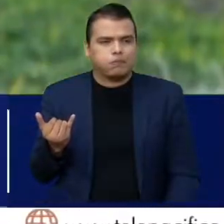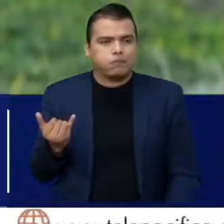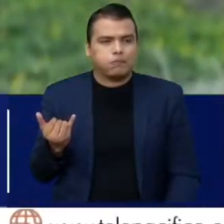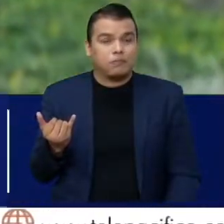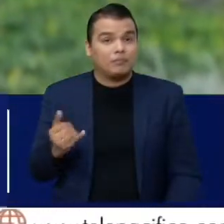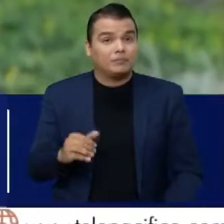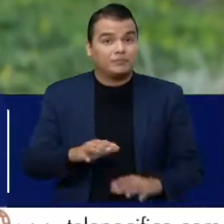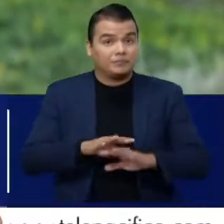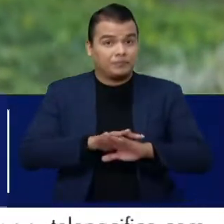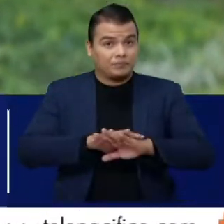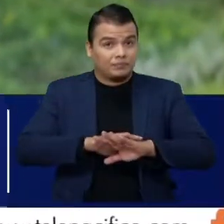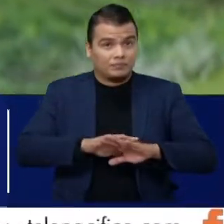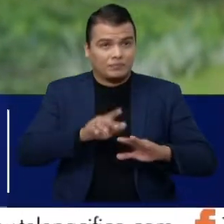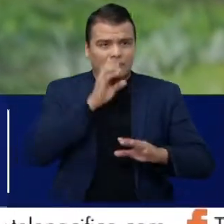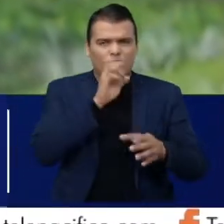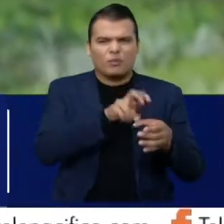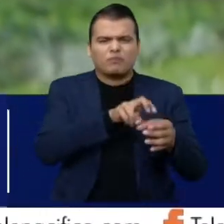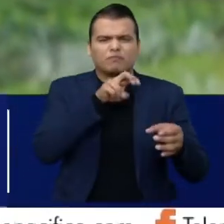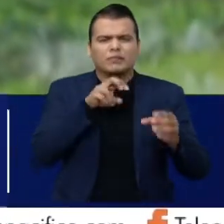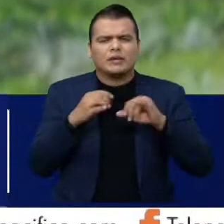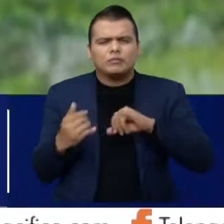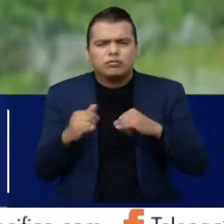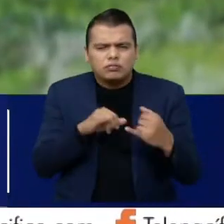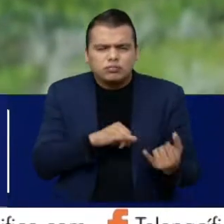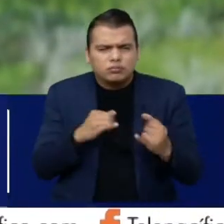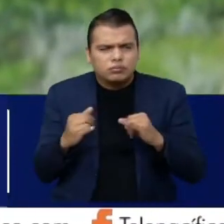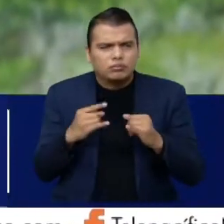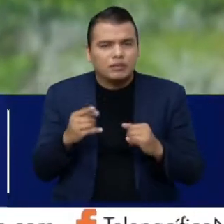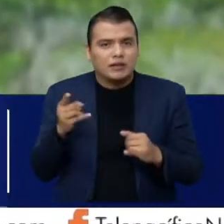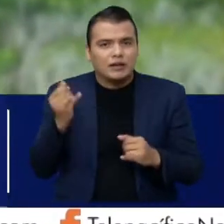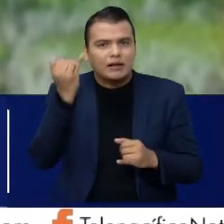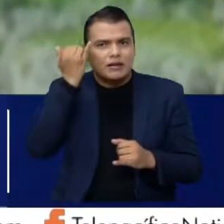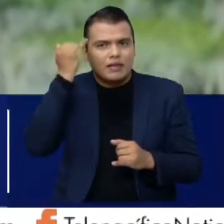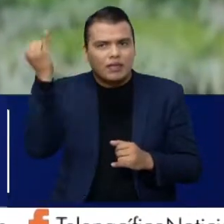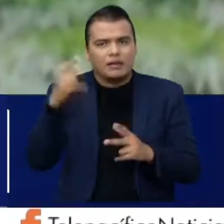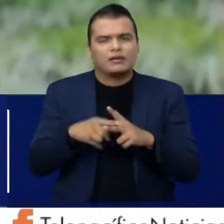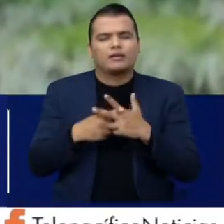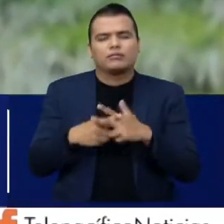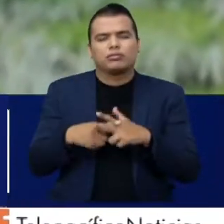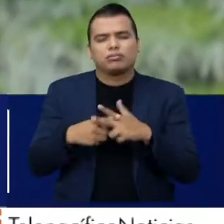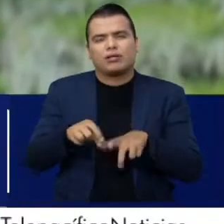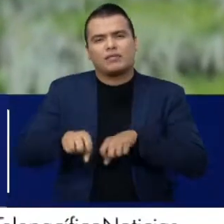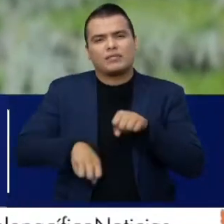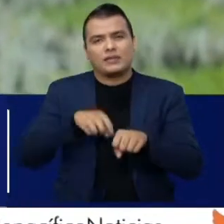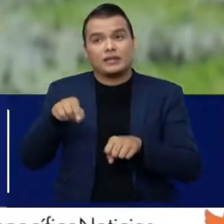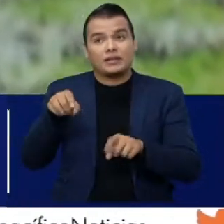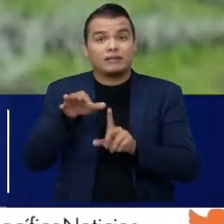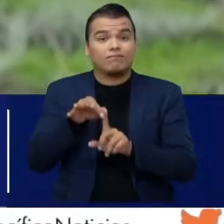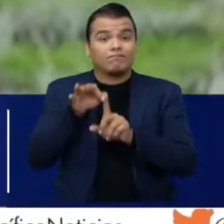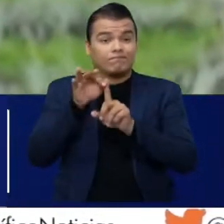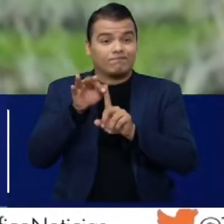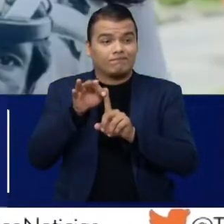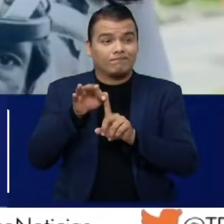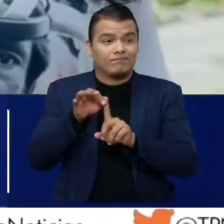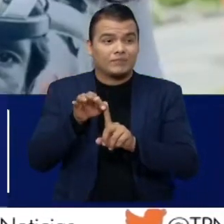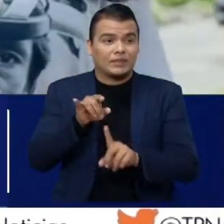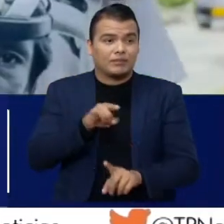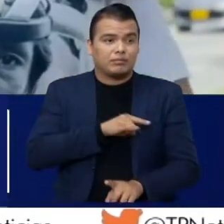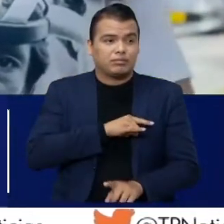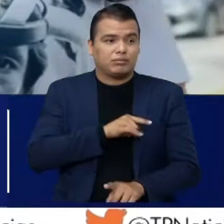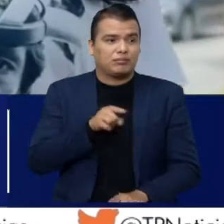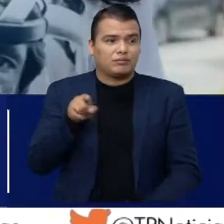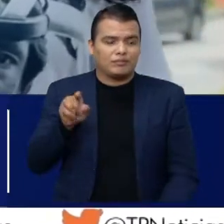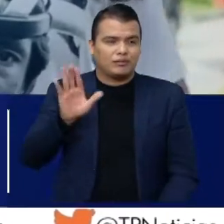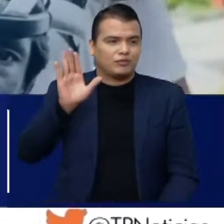Una vez retirado de su carrera como profesional, Luis H. montó un taller de bicicletas que significó muchísimo en su vida. El lugar donde